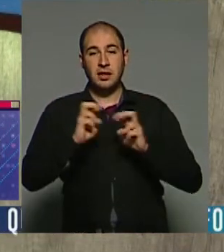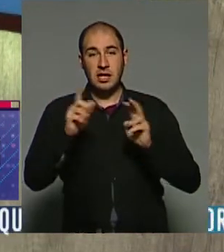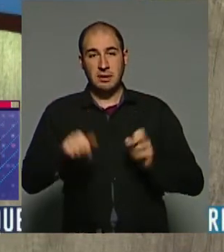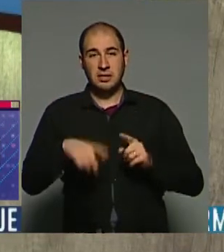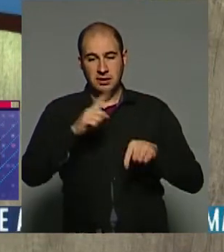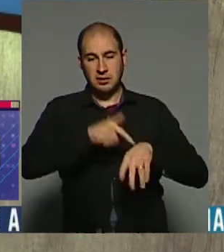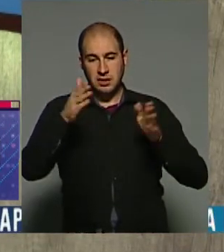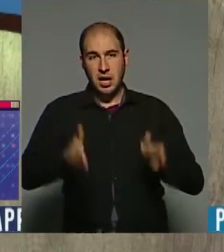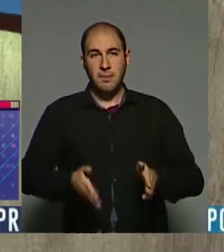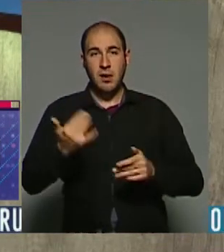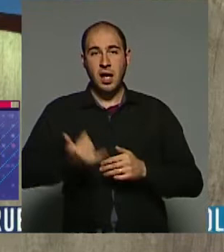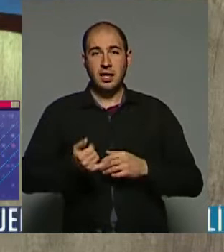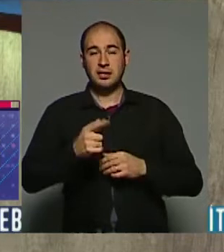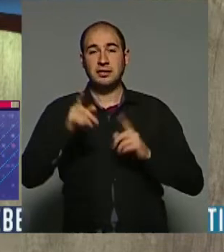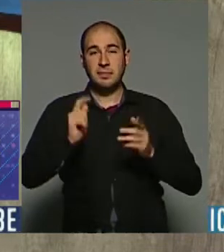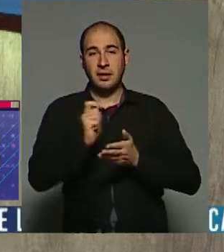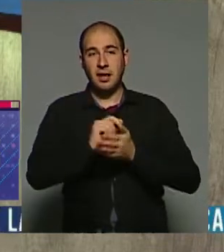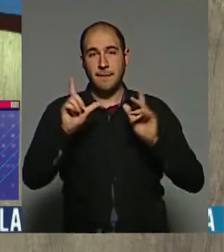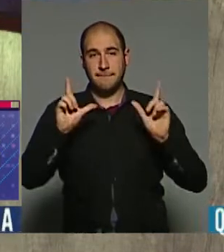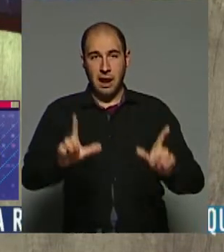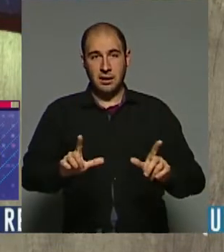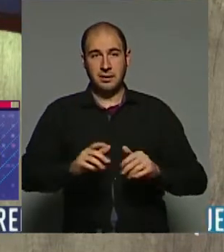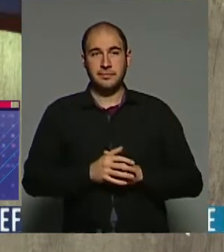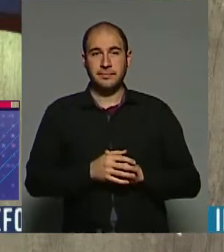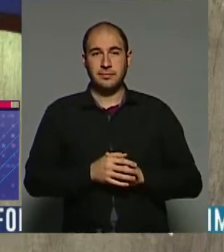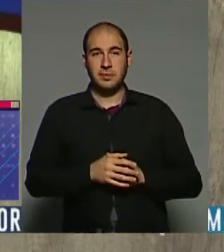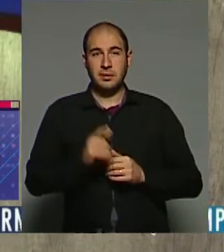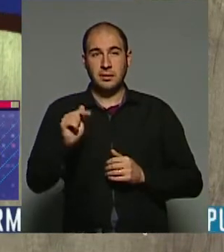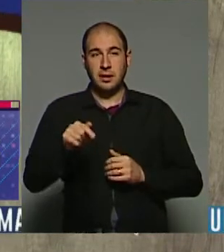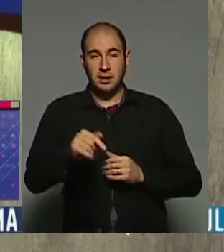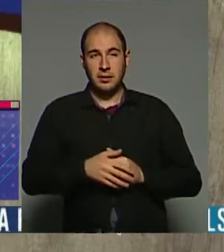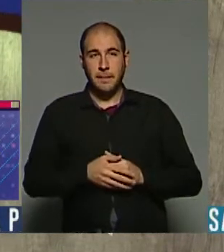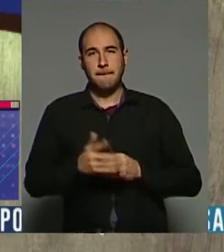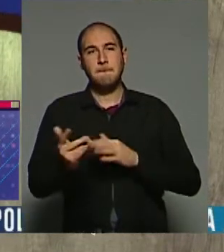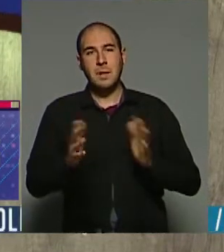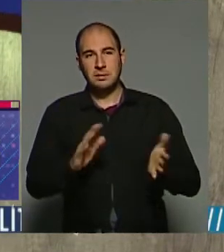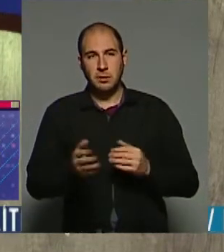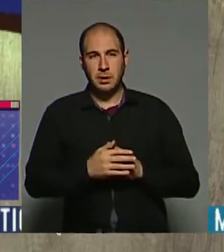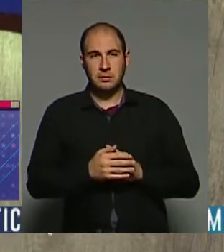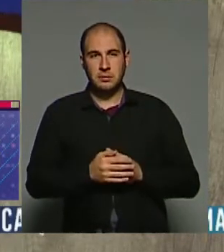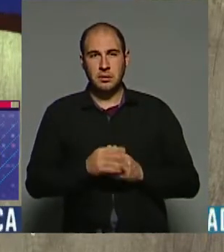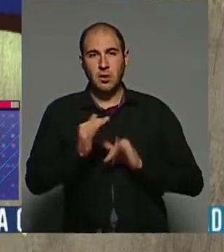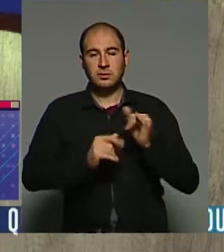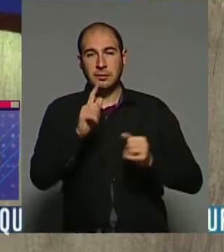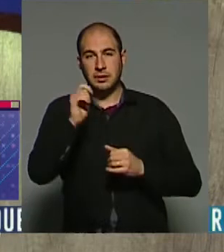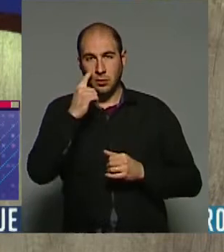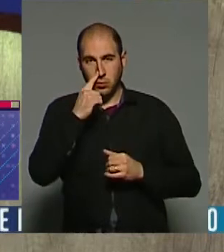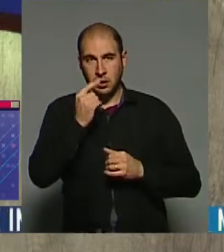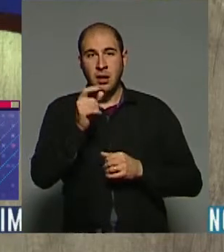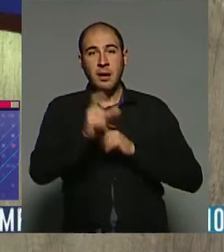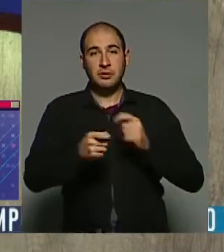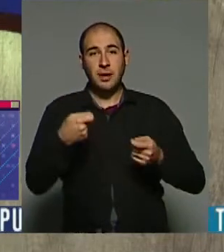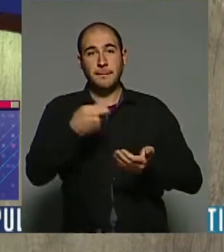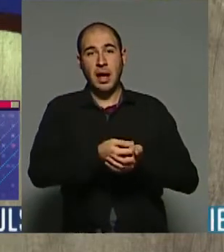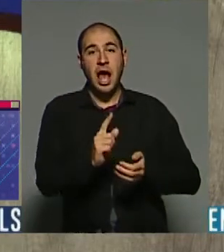hay plazos, ¿no es cierto?, en los cuales también elaboramos una pequeña placa, uh-huh, en los cuales más o menos rondea lo que es el mes de junio. Para aquellos